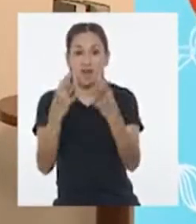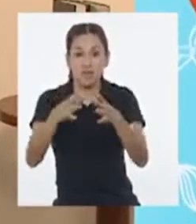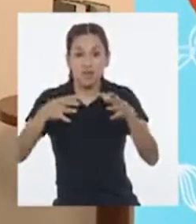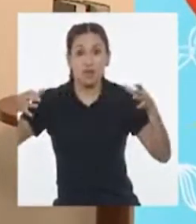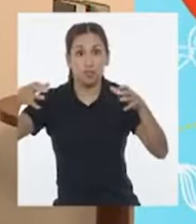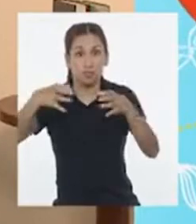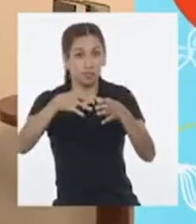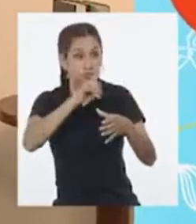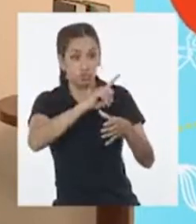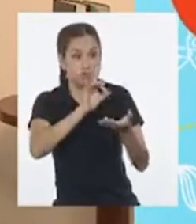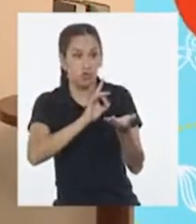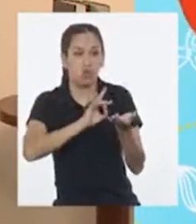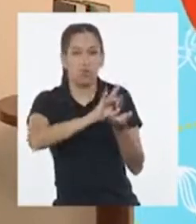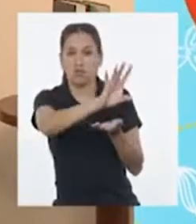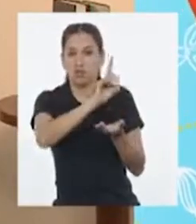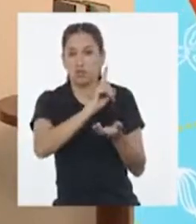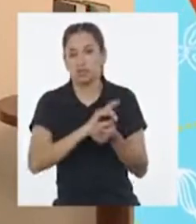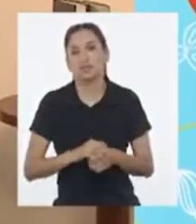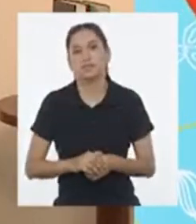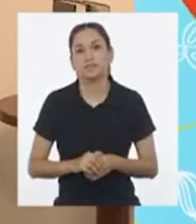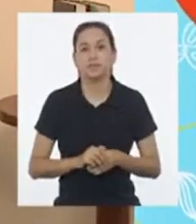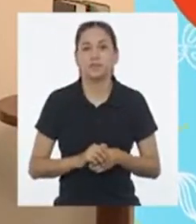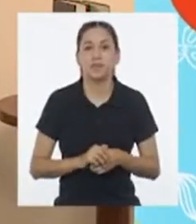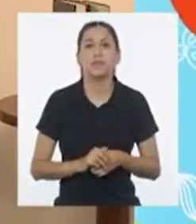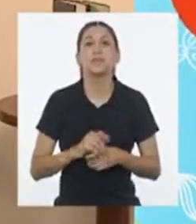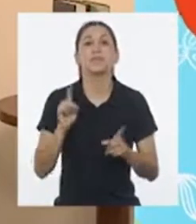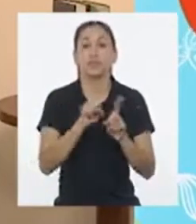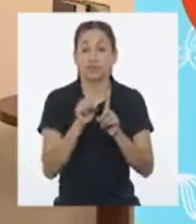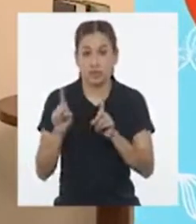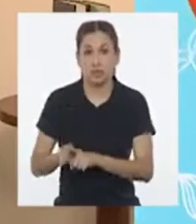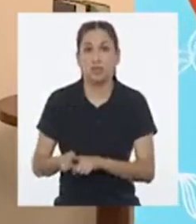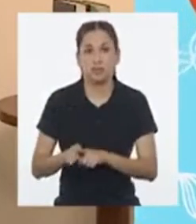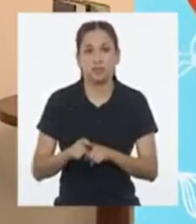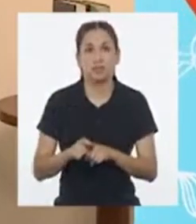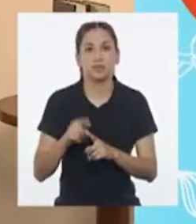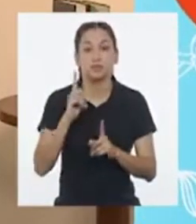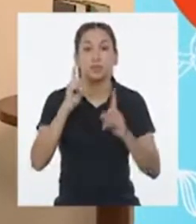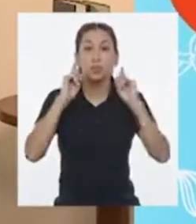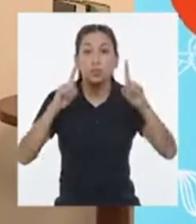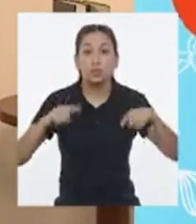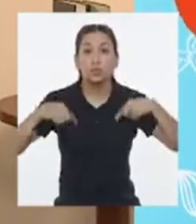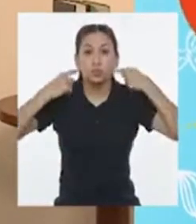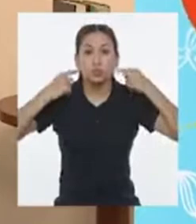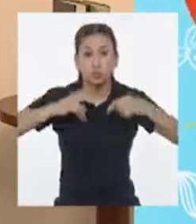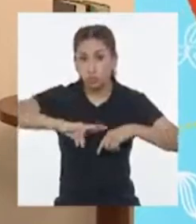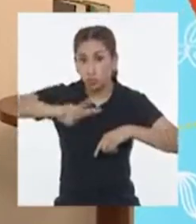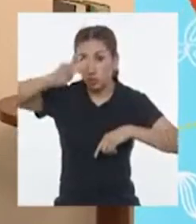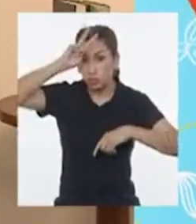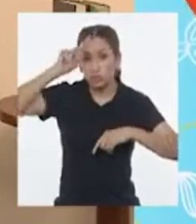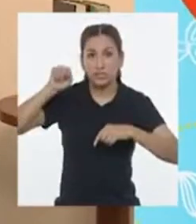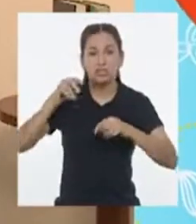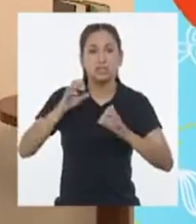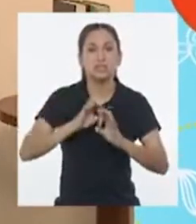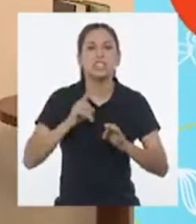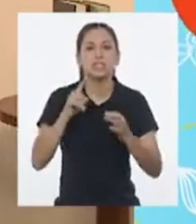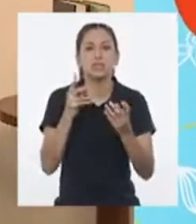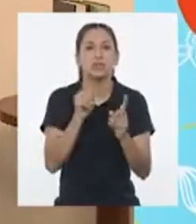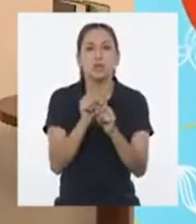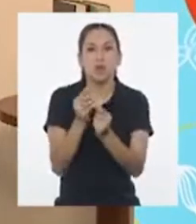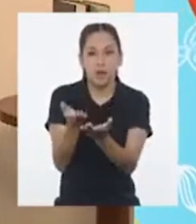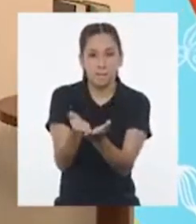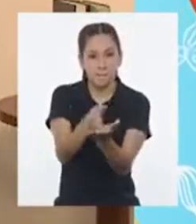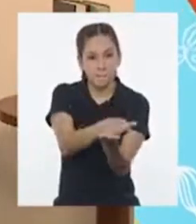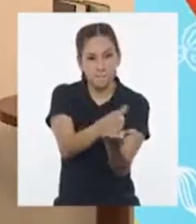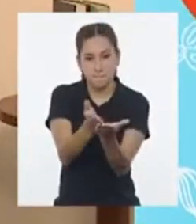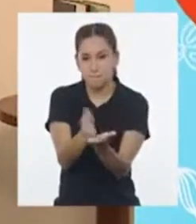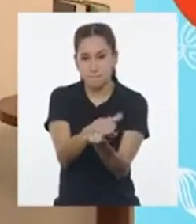Ayllu a quienes no se presentaban. Asimismo, los curacas eran los